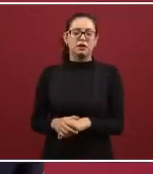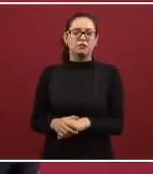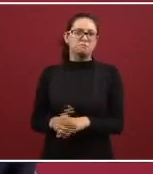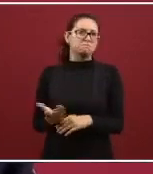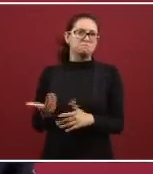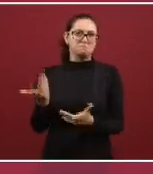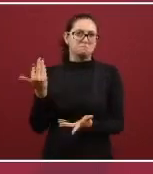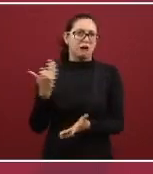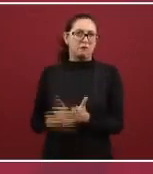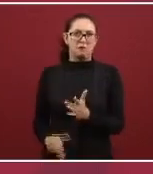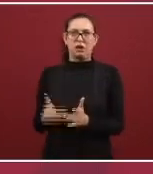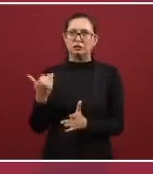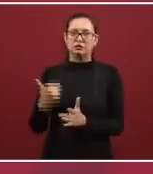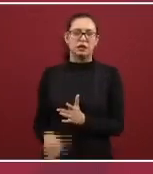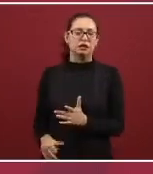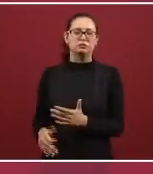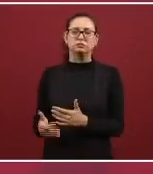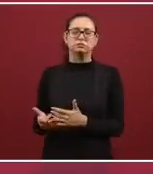presa,